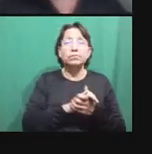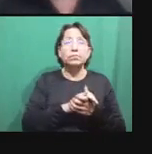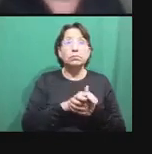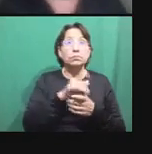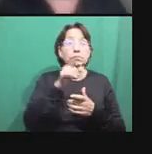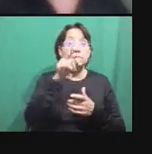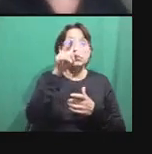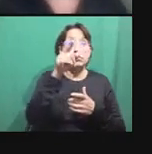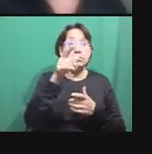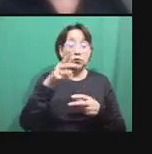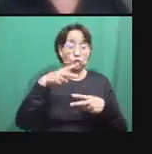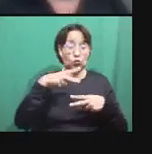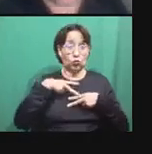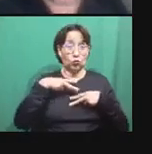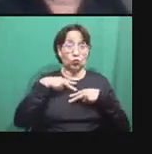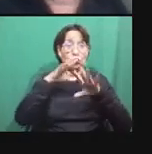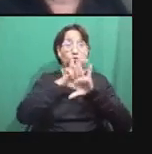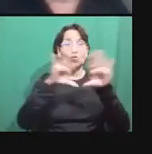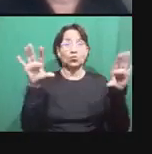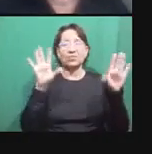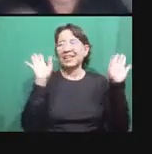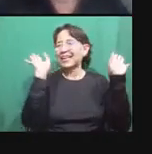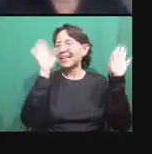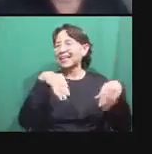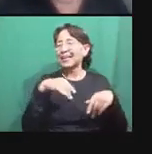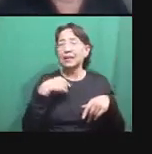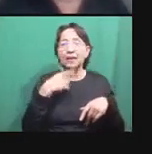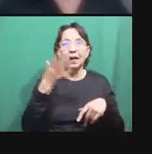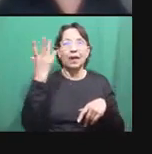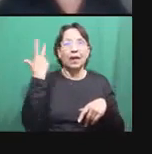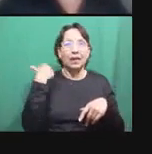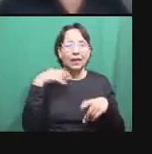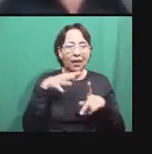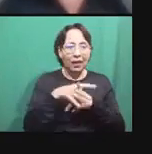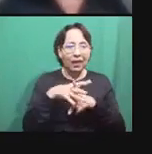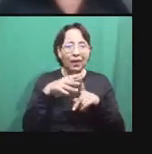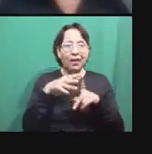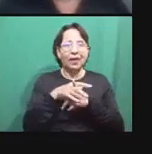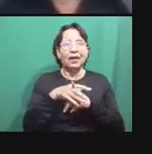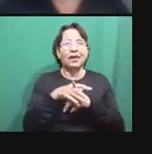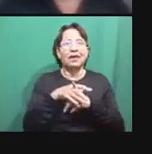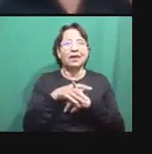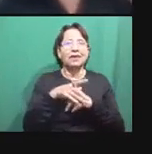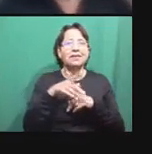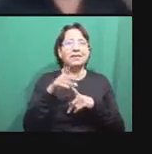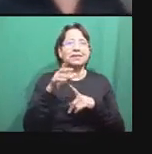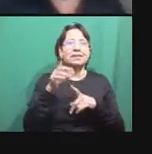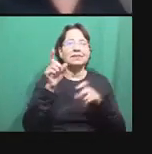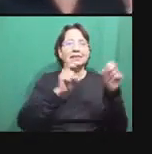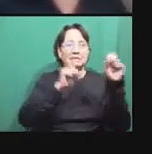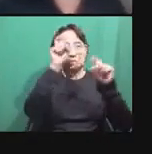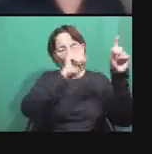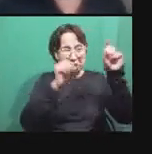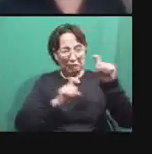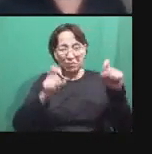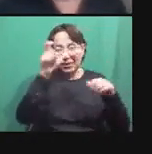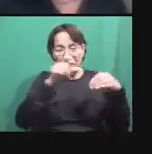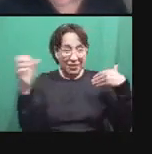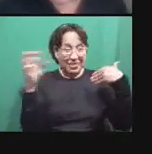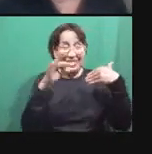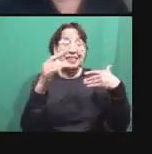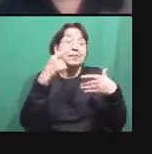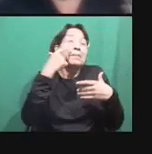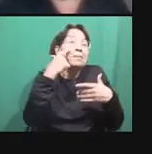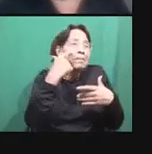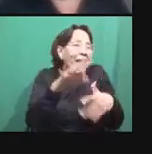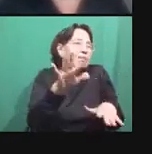que el dueño de la fachada ya no le importó, porque es que le está sumando valor con ese gesto vandálico, supuestamente vandálico,